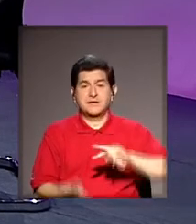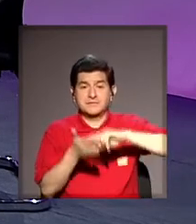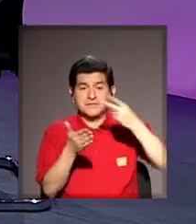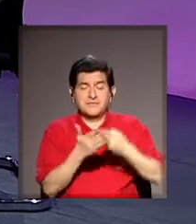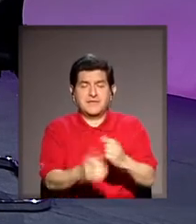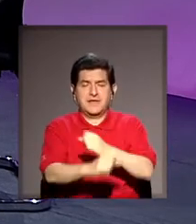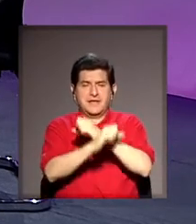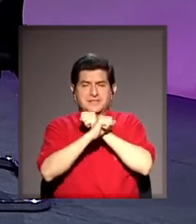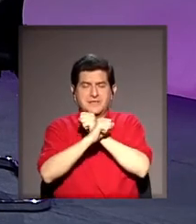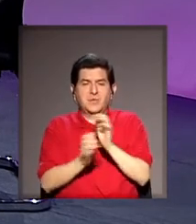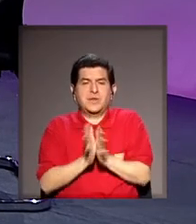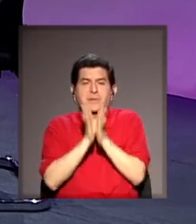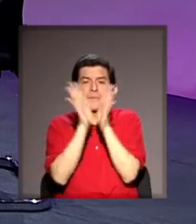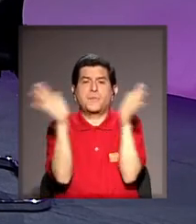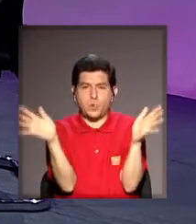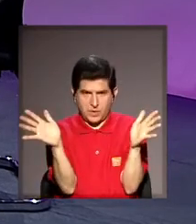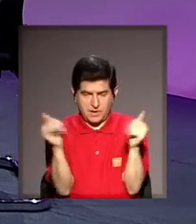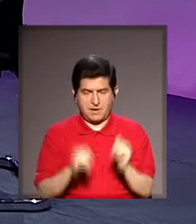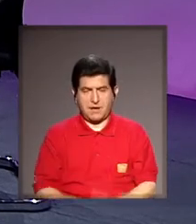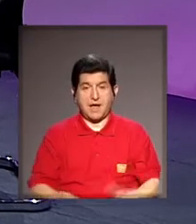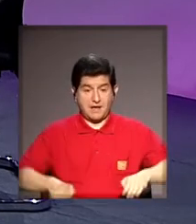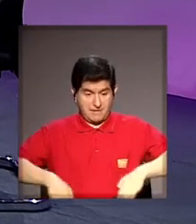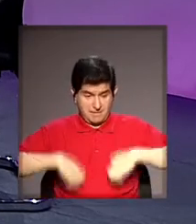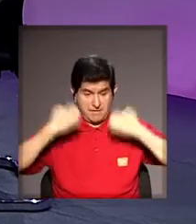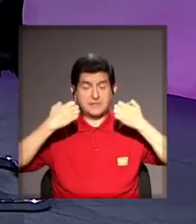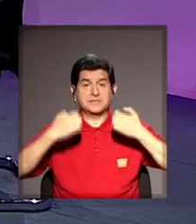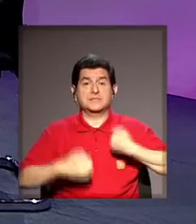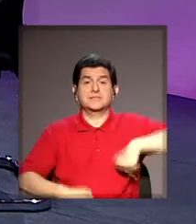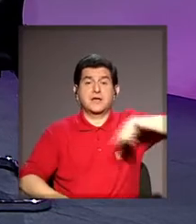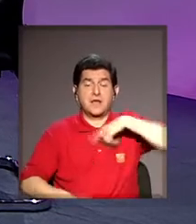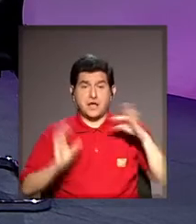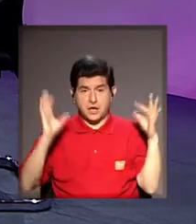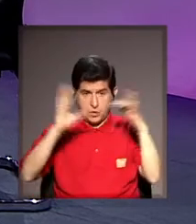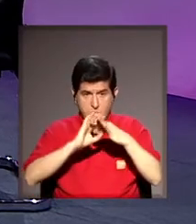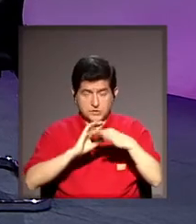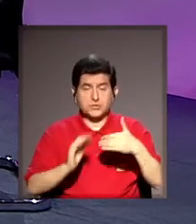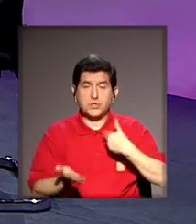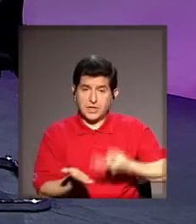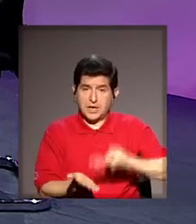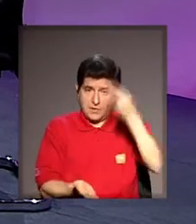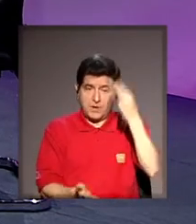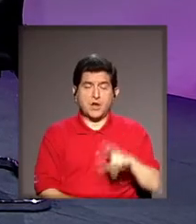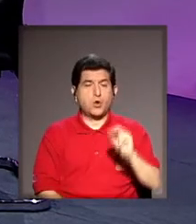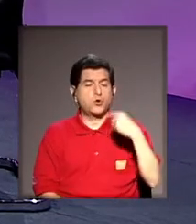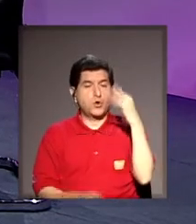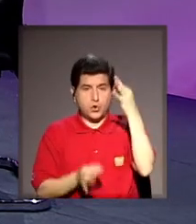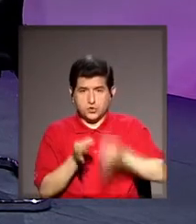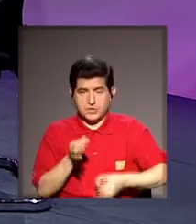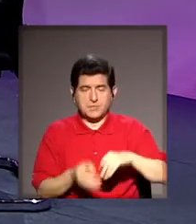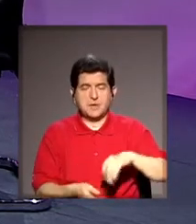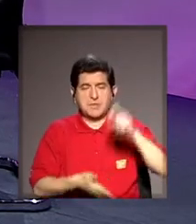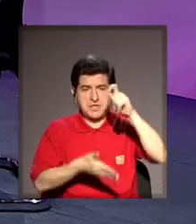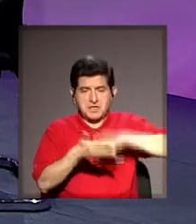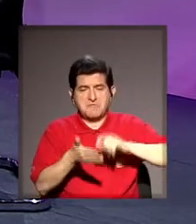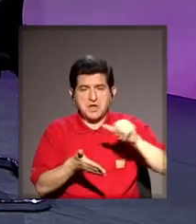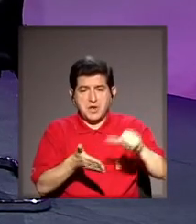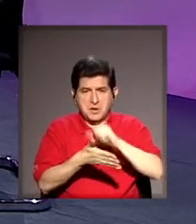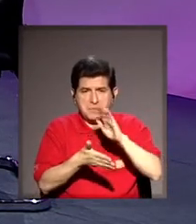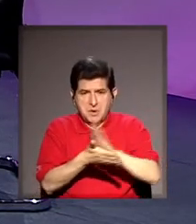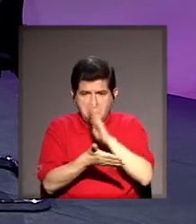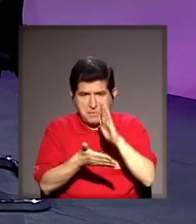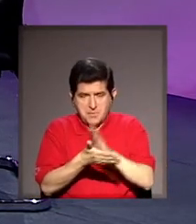públicamente verdad que existimos y que nuestro vínculo es válido pero no simplemente firmar un papel a escondidas y no es